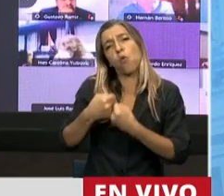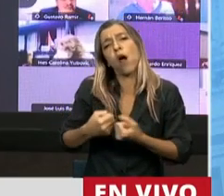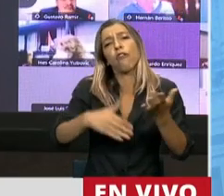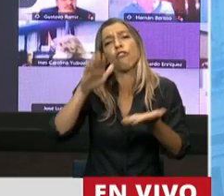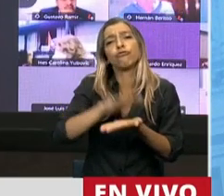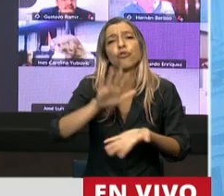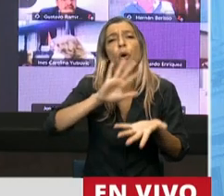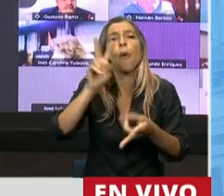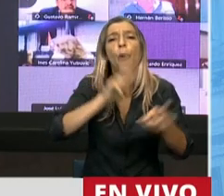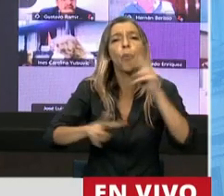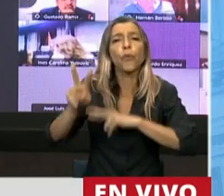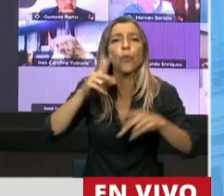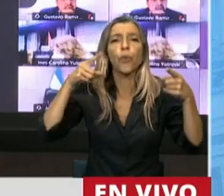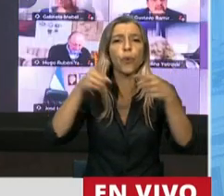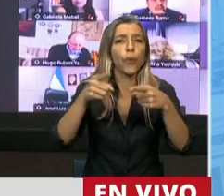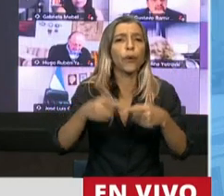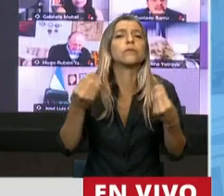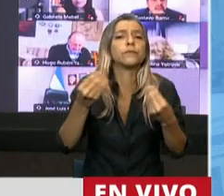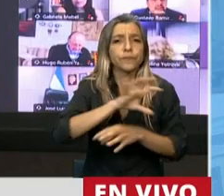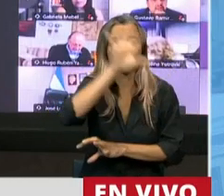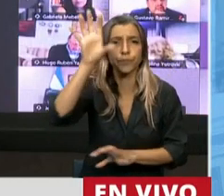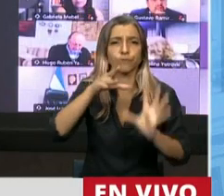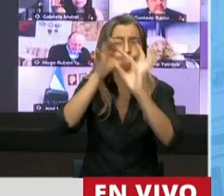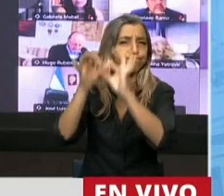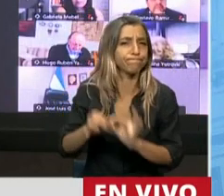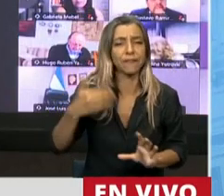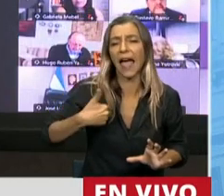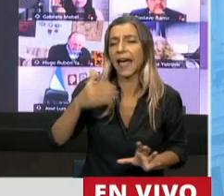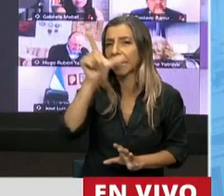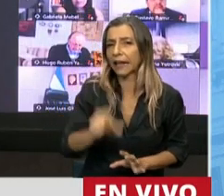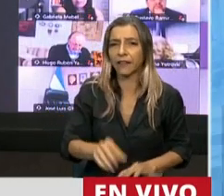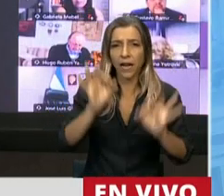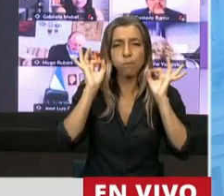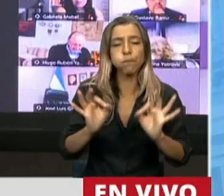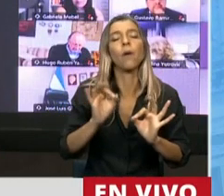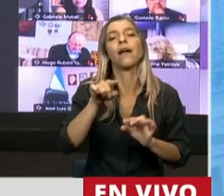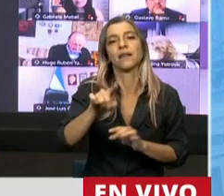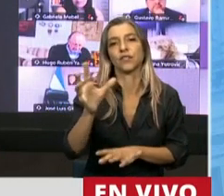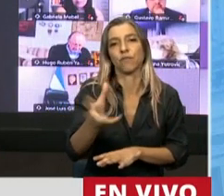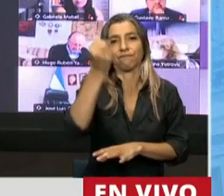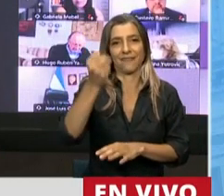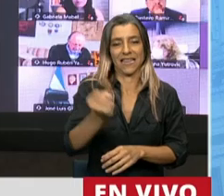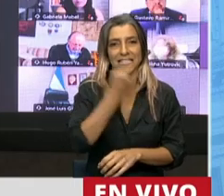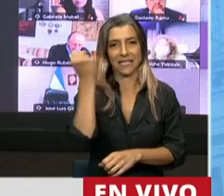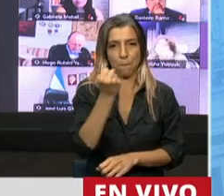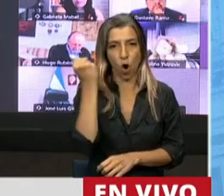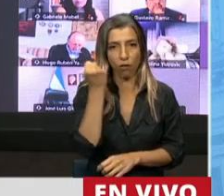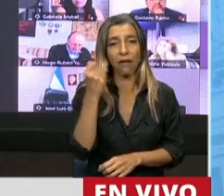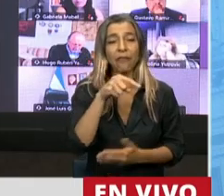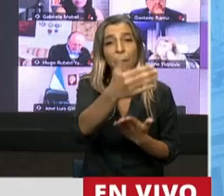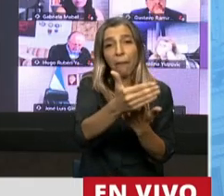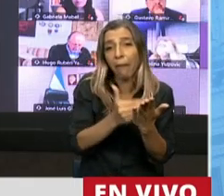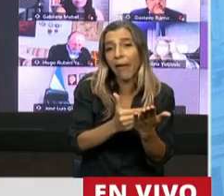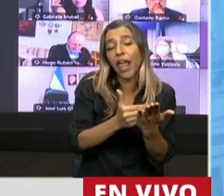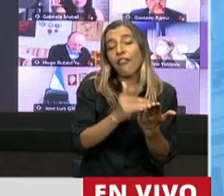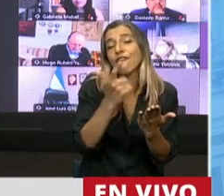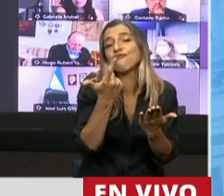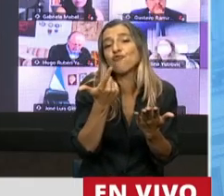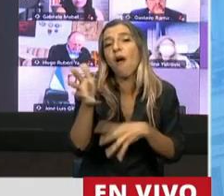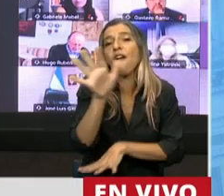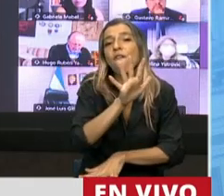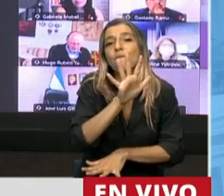concreto, no parece tener una visión efectiva de federalizar y consolidar un nuevo sistema y ordenamiento del